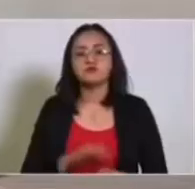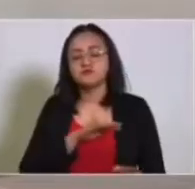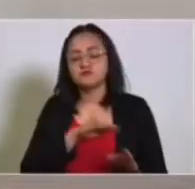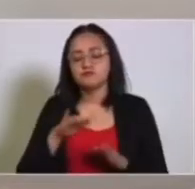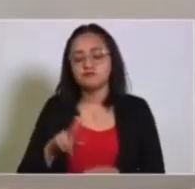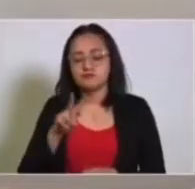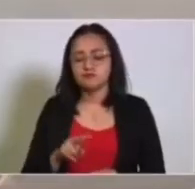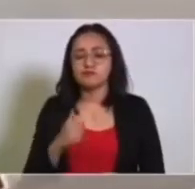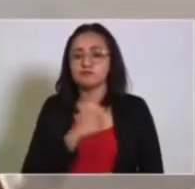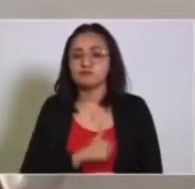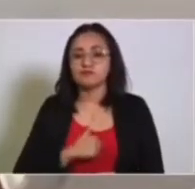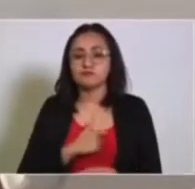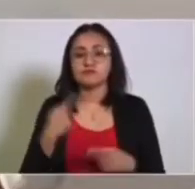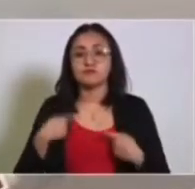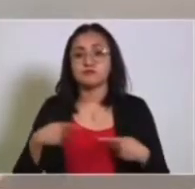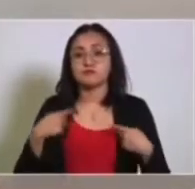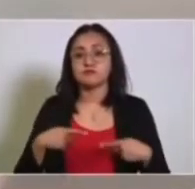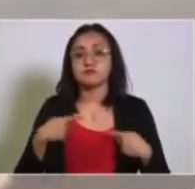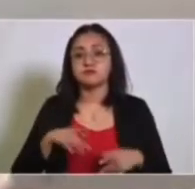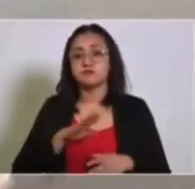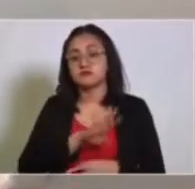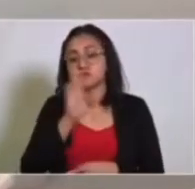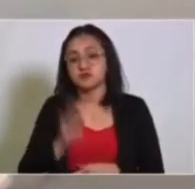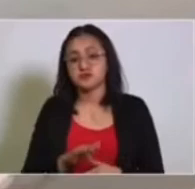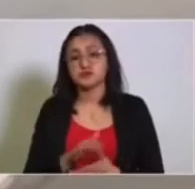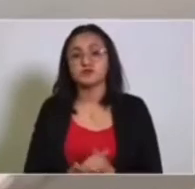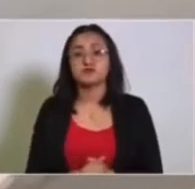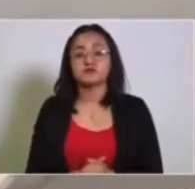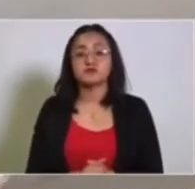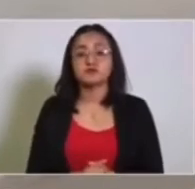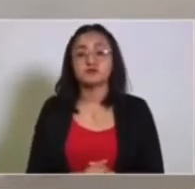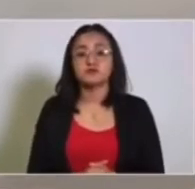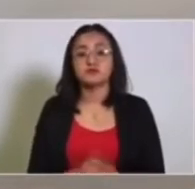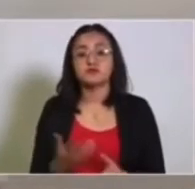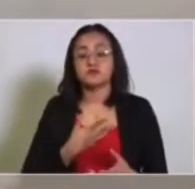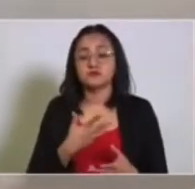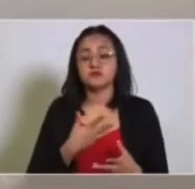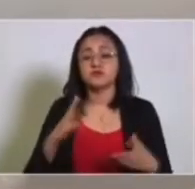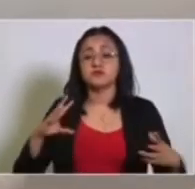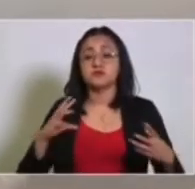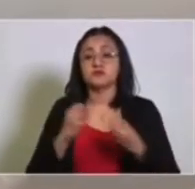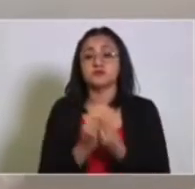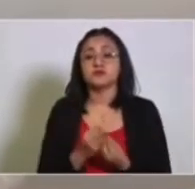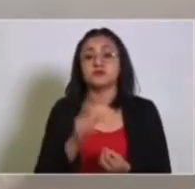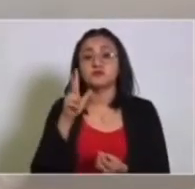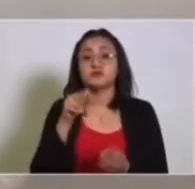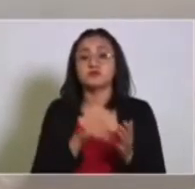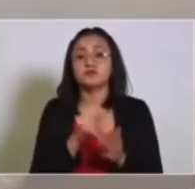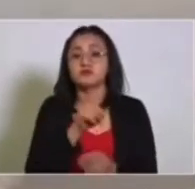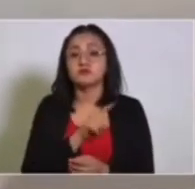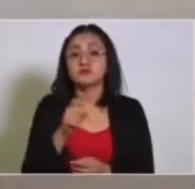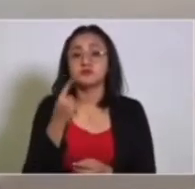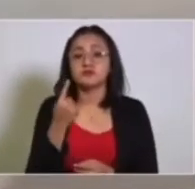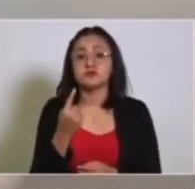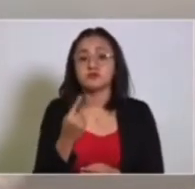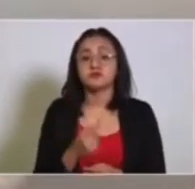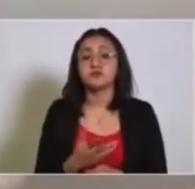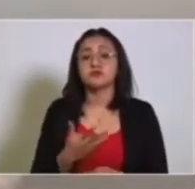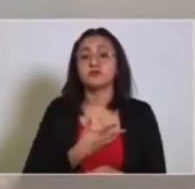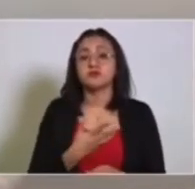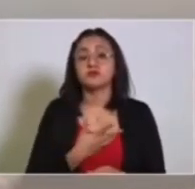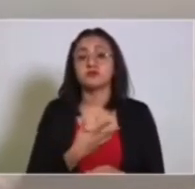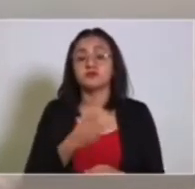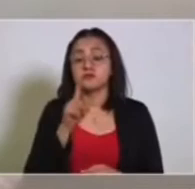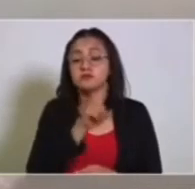respecta lamentablemente a las defunciones tenemos un acumulado de 8 mil 101 teniendo